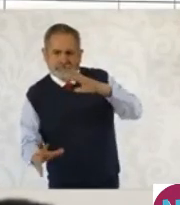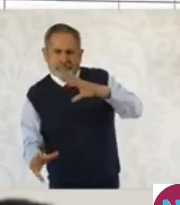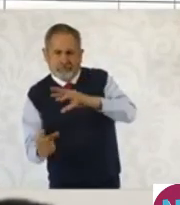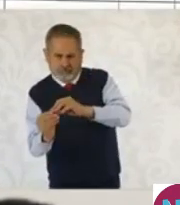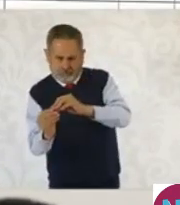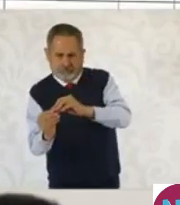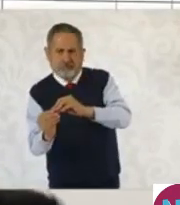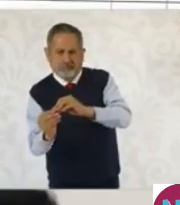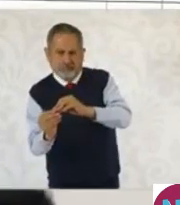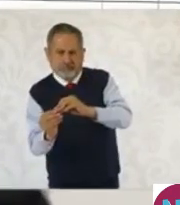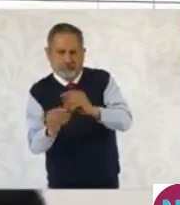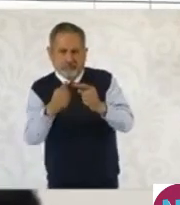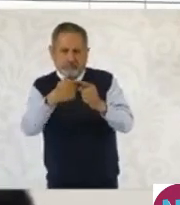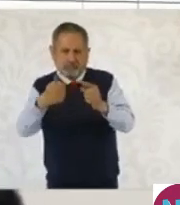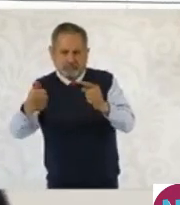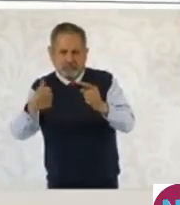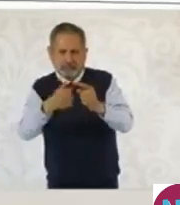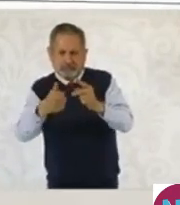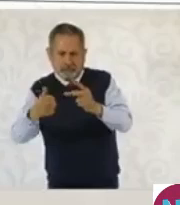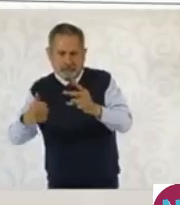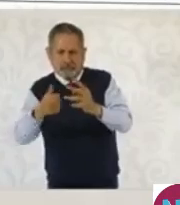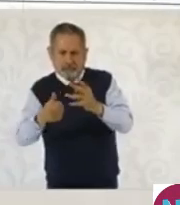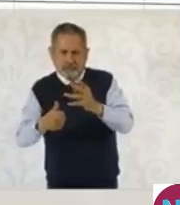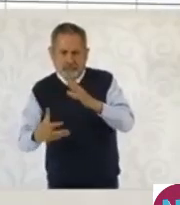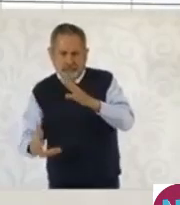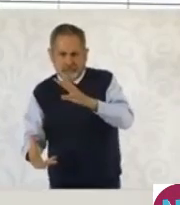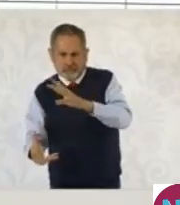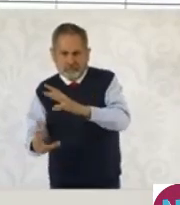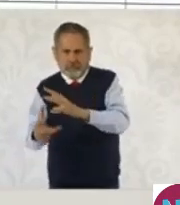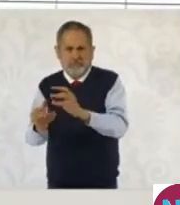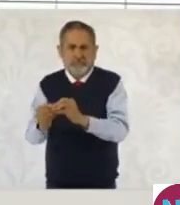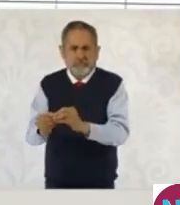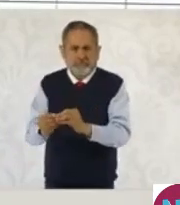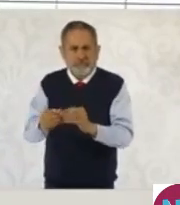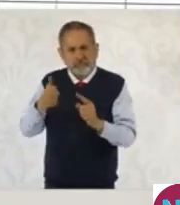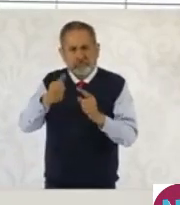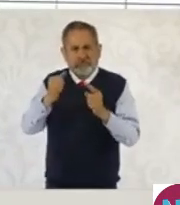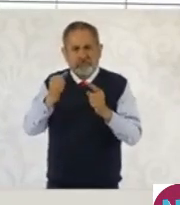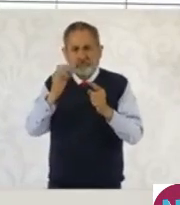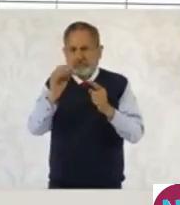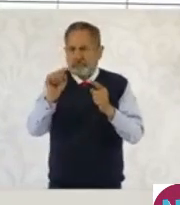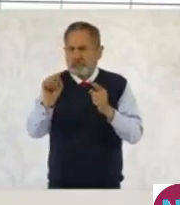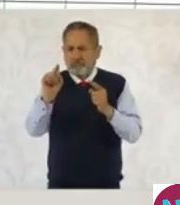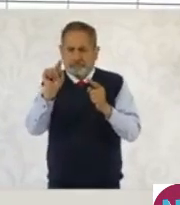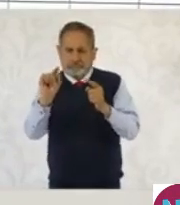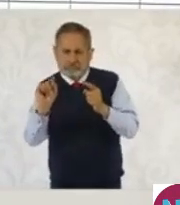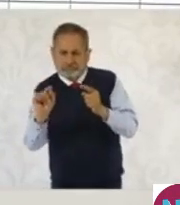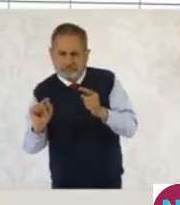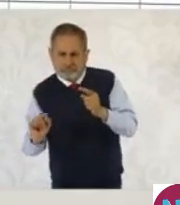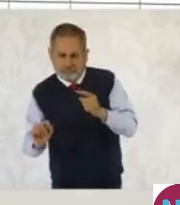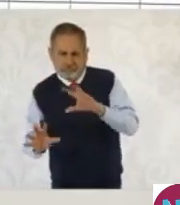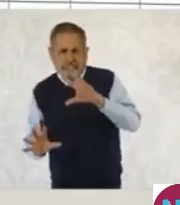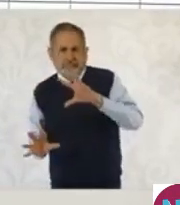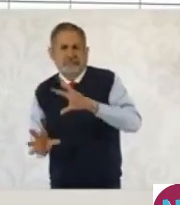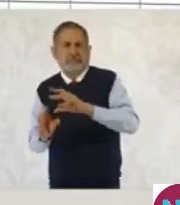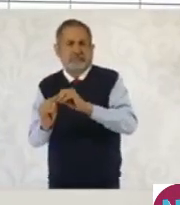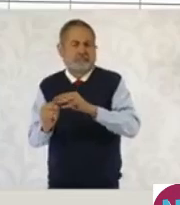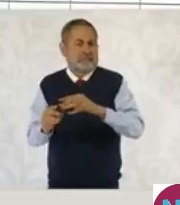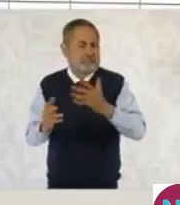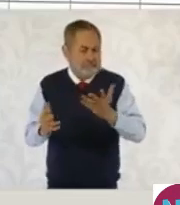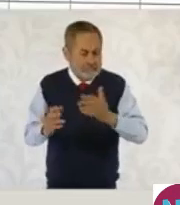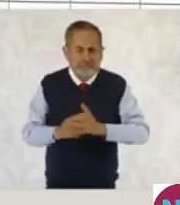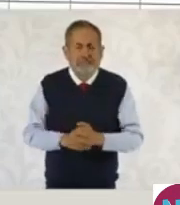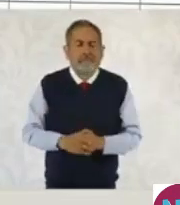Cada uno de ellos, MC tenía 4.05 y cada uno de ellos pues un porcentaje. ¿Qué pasó